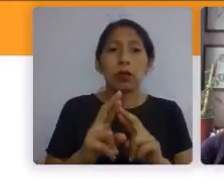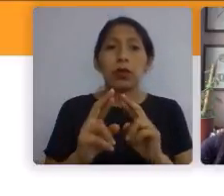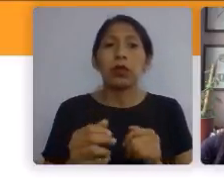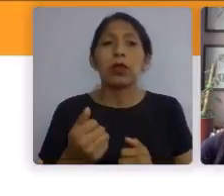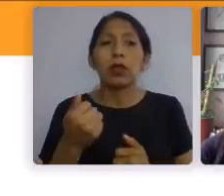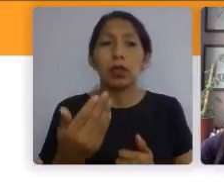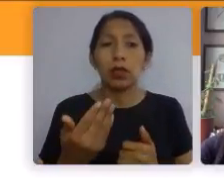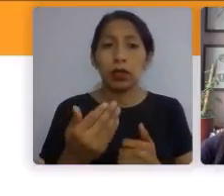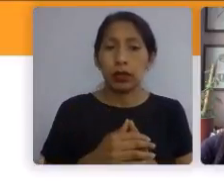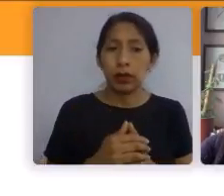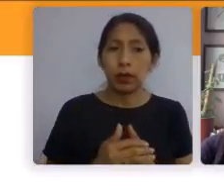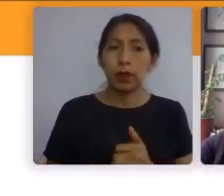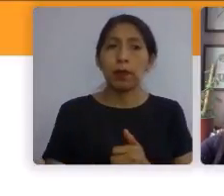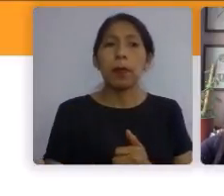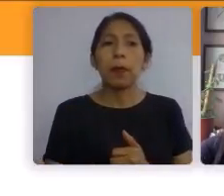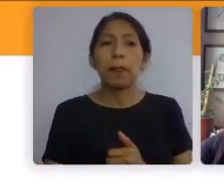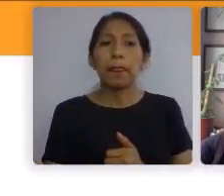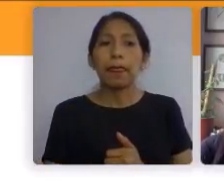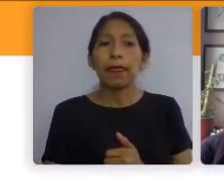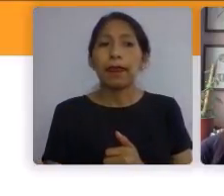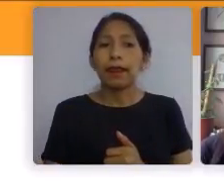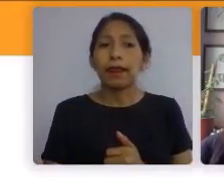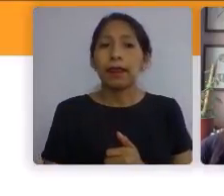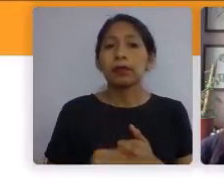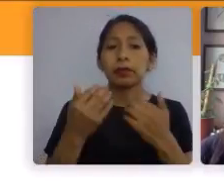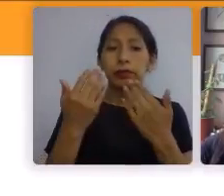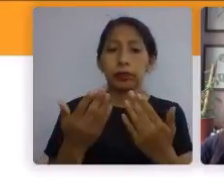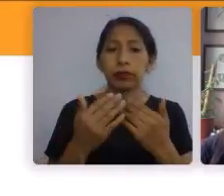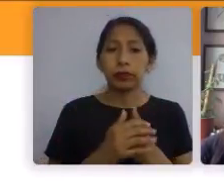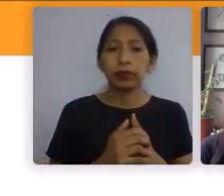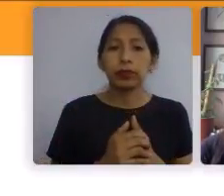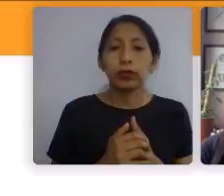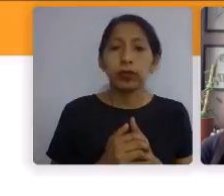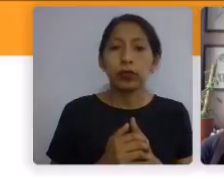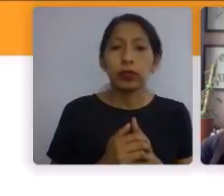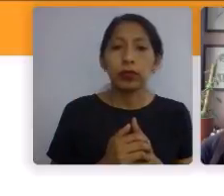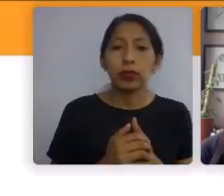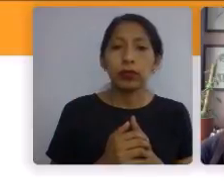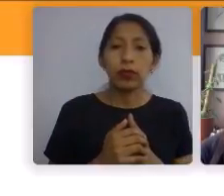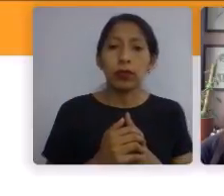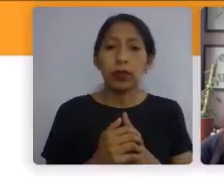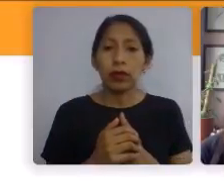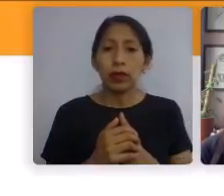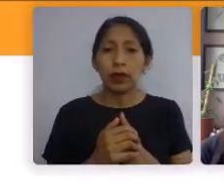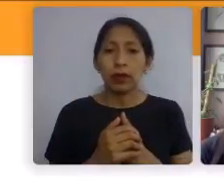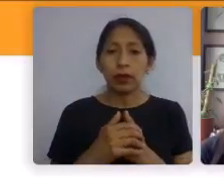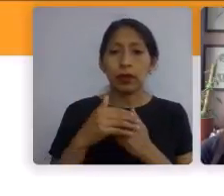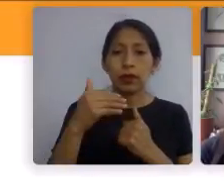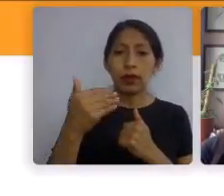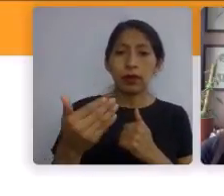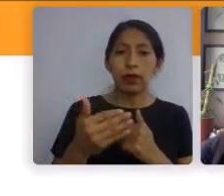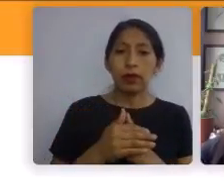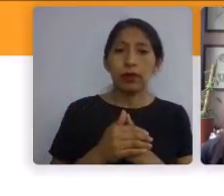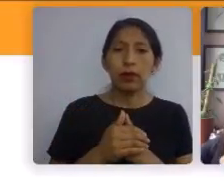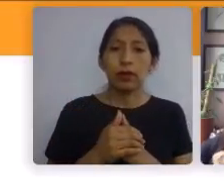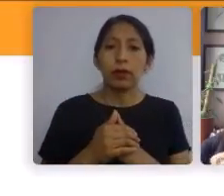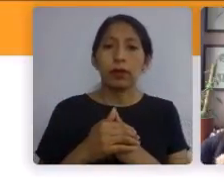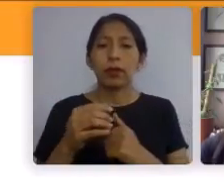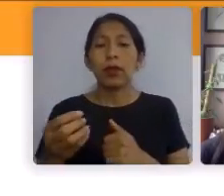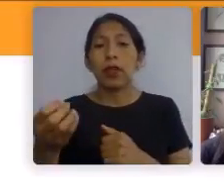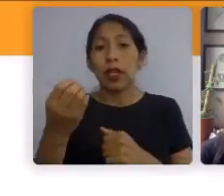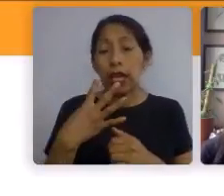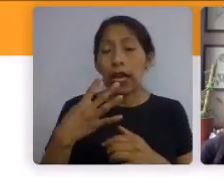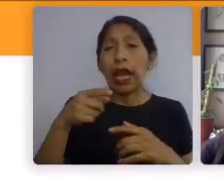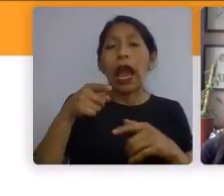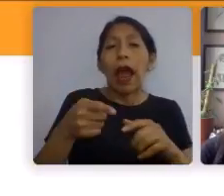comparación al 2019. ¿Okay? Entonces, estamos viendo que justamente en el caso de Latinoamérica,